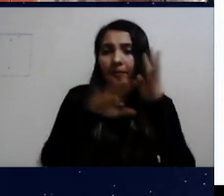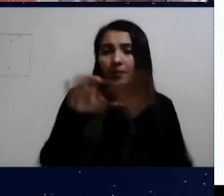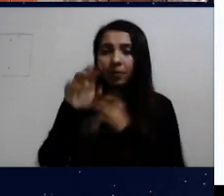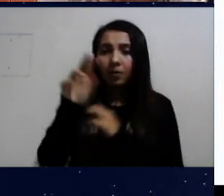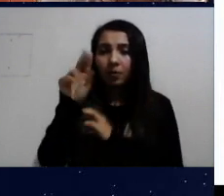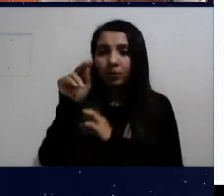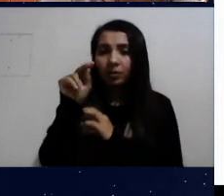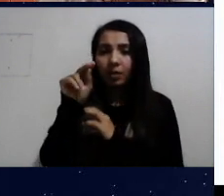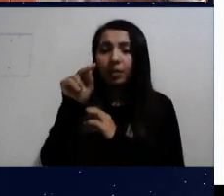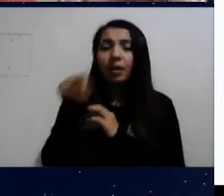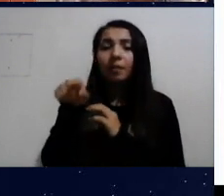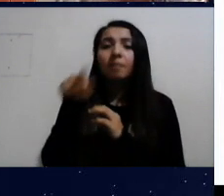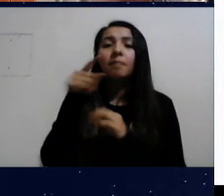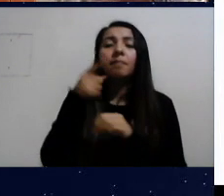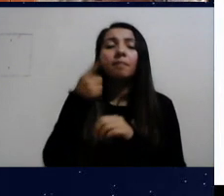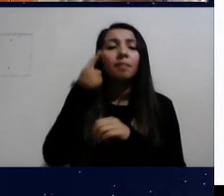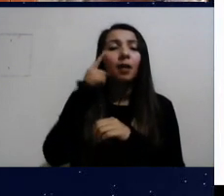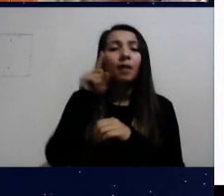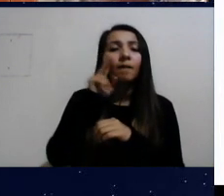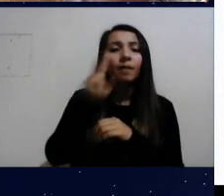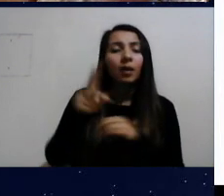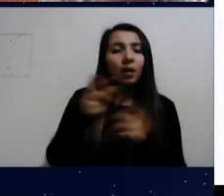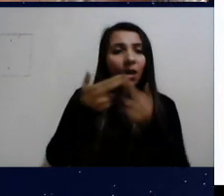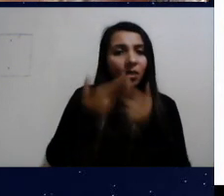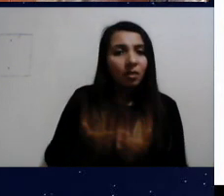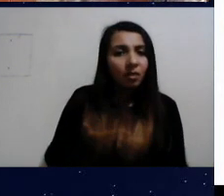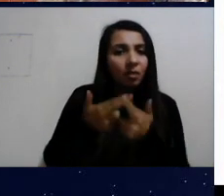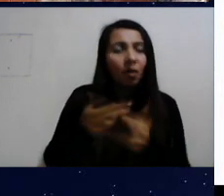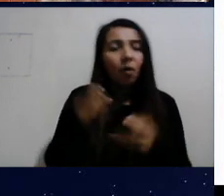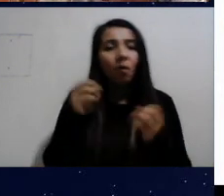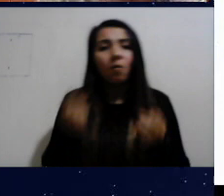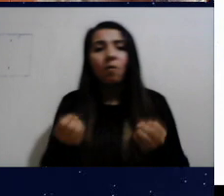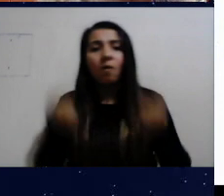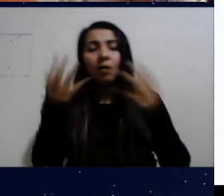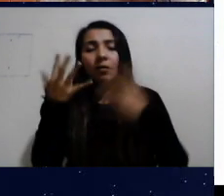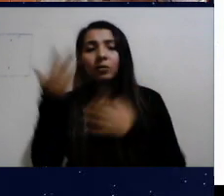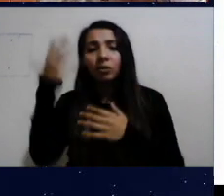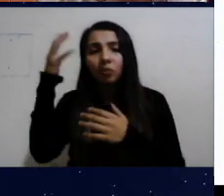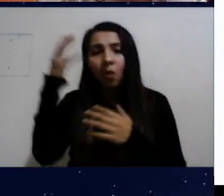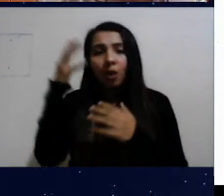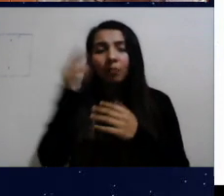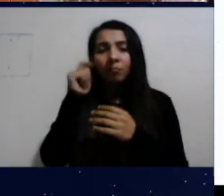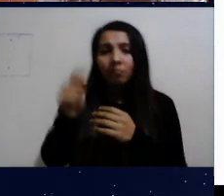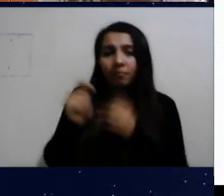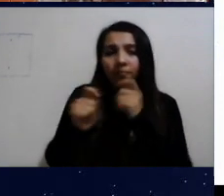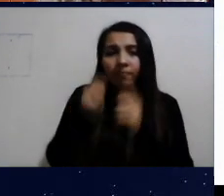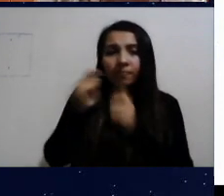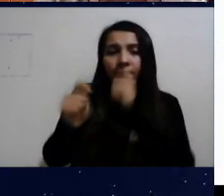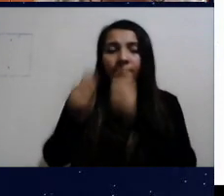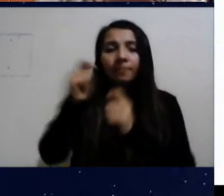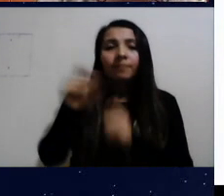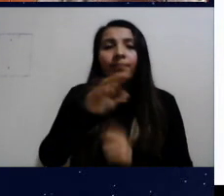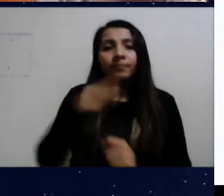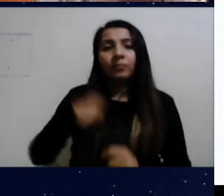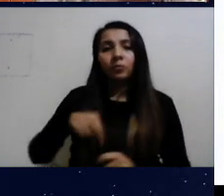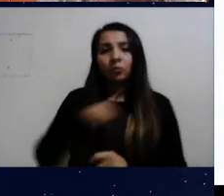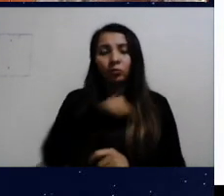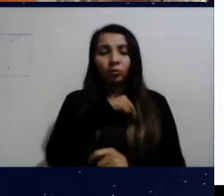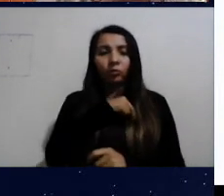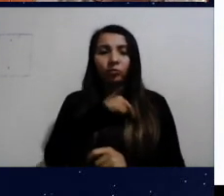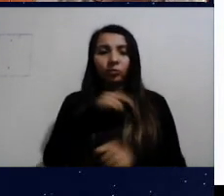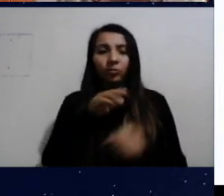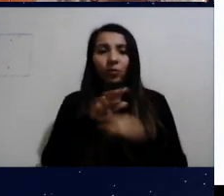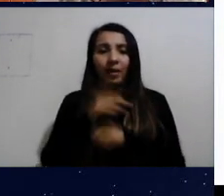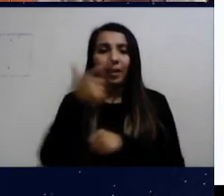encontró que, bueno, pues que en la zona en la que nosotros estamos, tanto el gas como el medio interestelar local, como